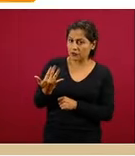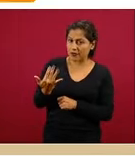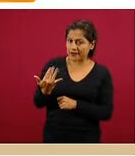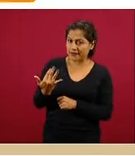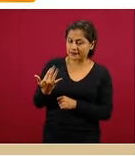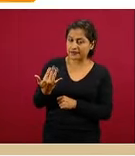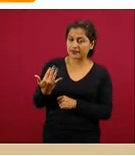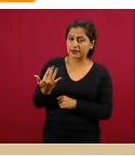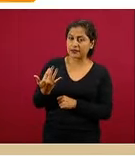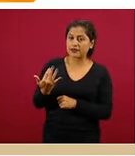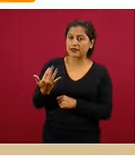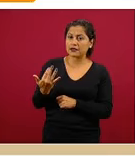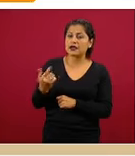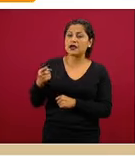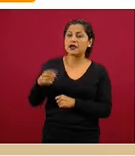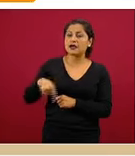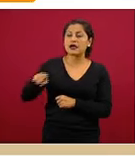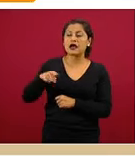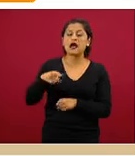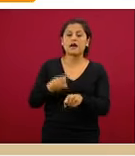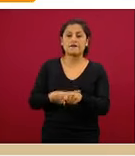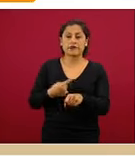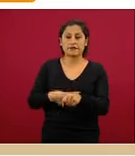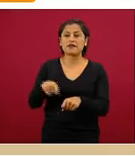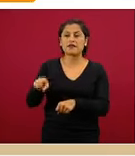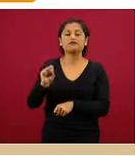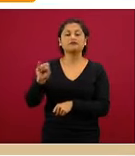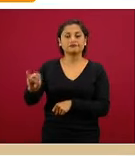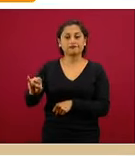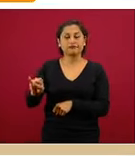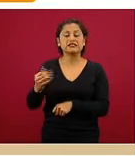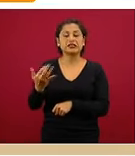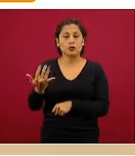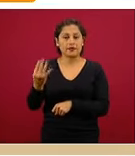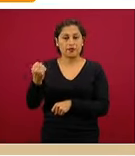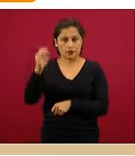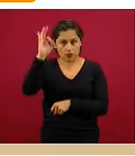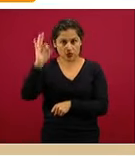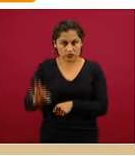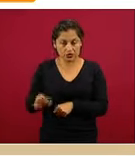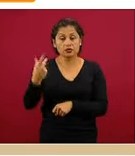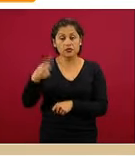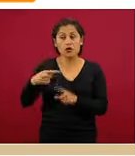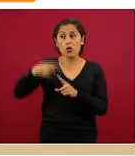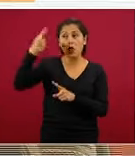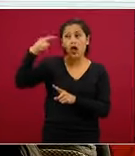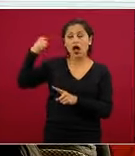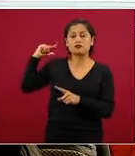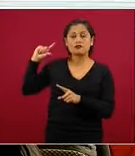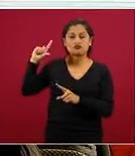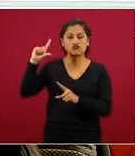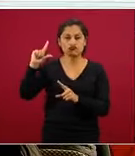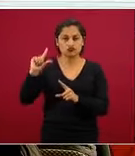enfermedad estaba relacionada con el virus SARS-CoV-2. Pero esta proporción ha ido disminuyendo progresivamente y de manera continua